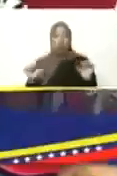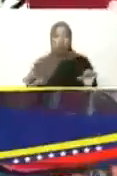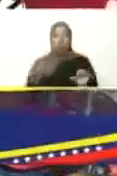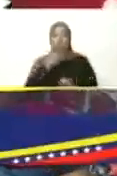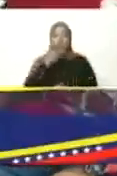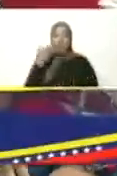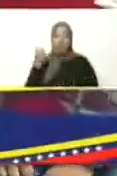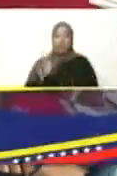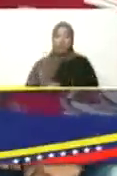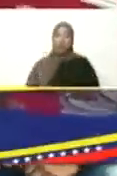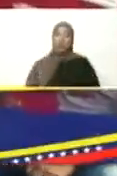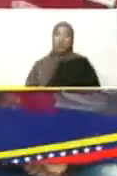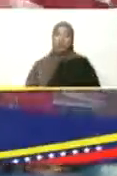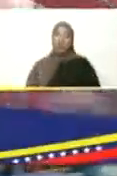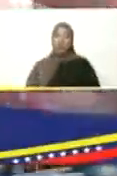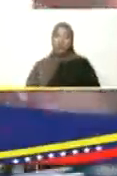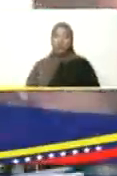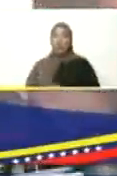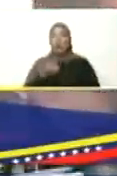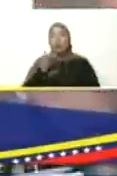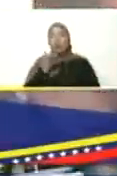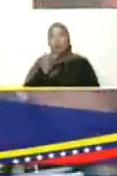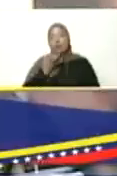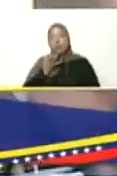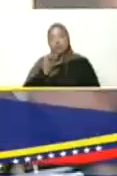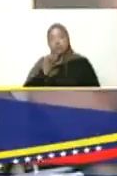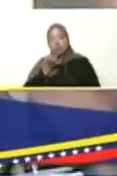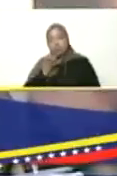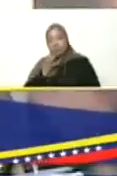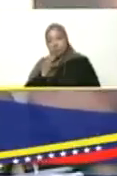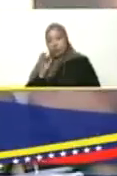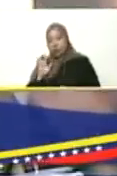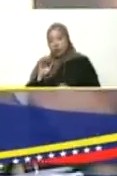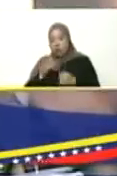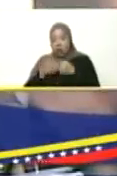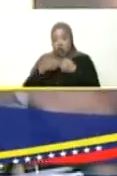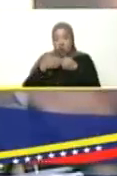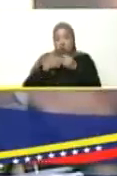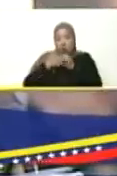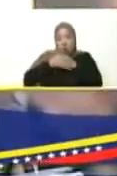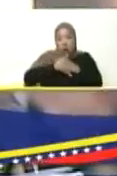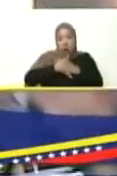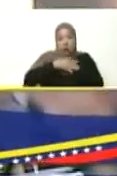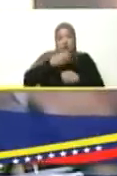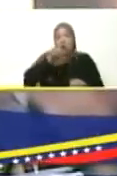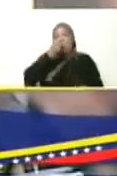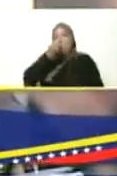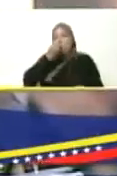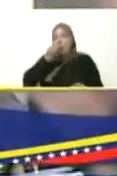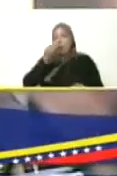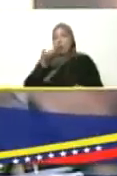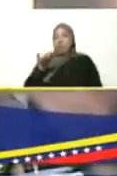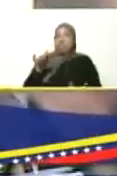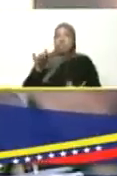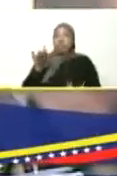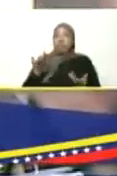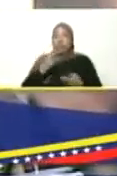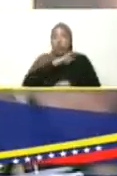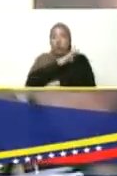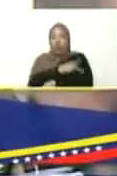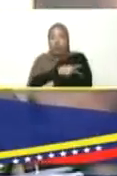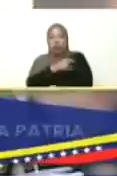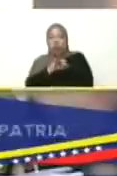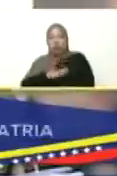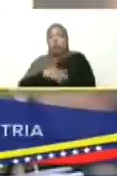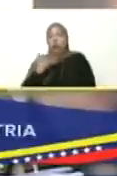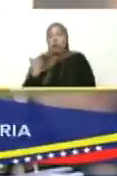Porque vamos a poner un ejemplo. Cuando nos escondieron la comida, ¿cuál fue el poder y el instrumento que